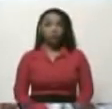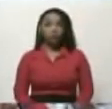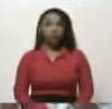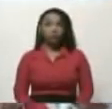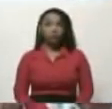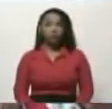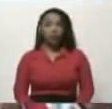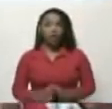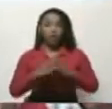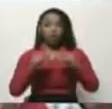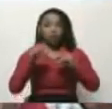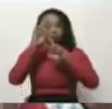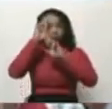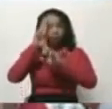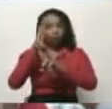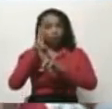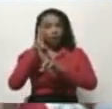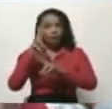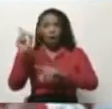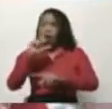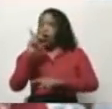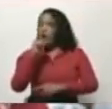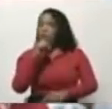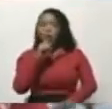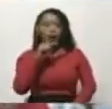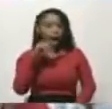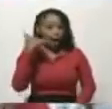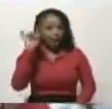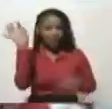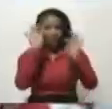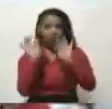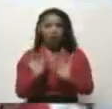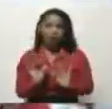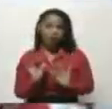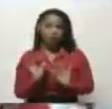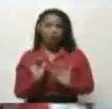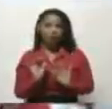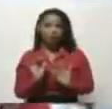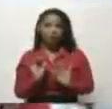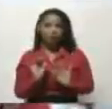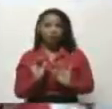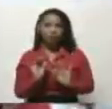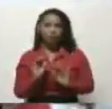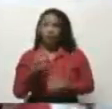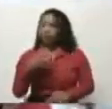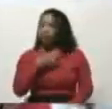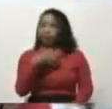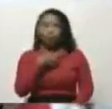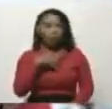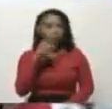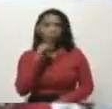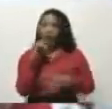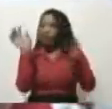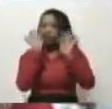Con todo respeto, no existe, no hay manera. No se puede, no hay forma.